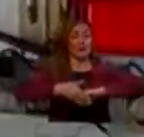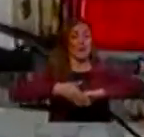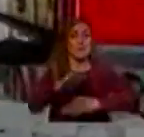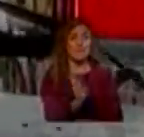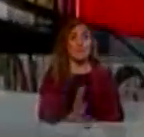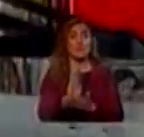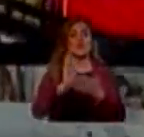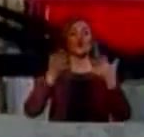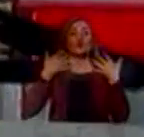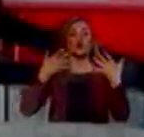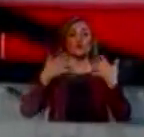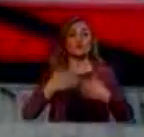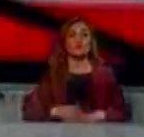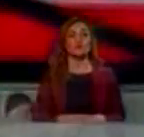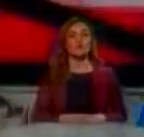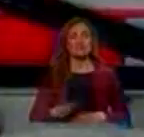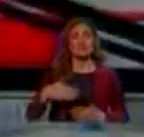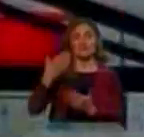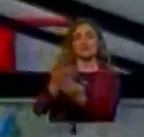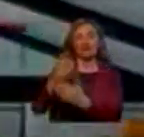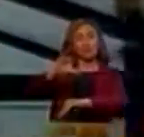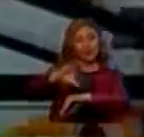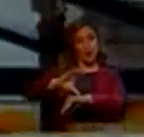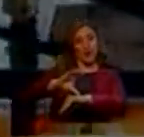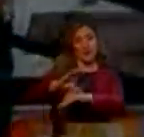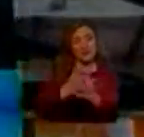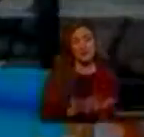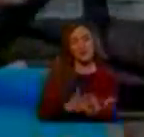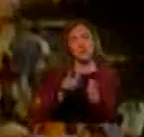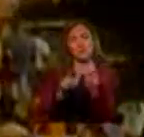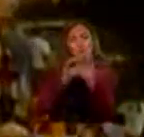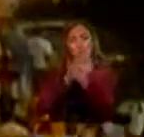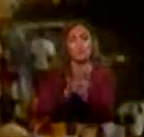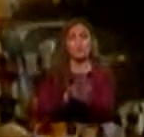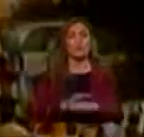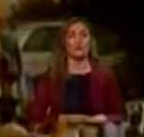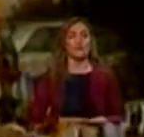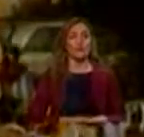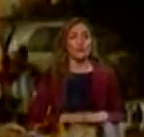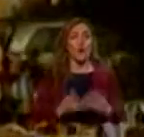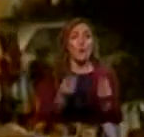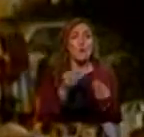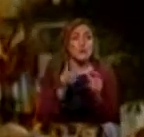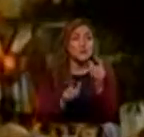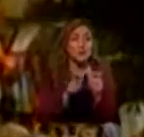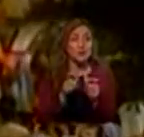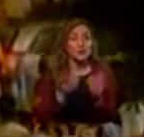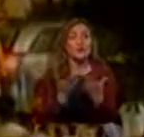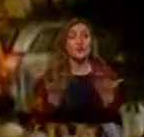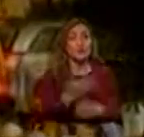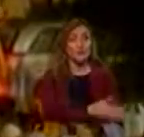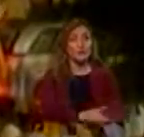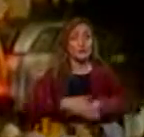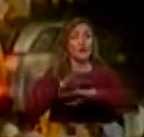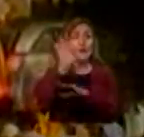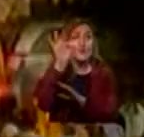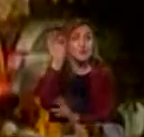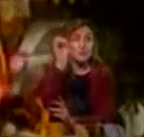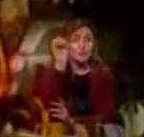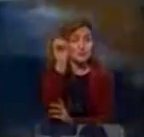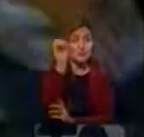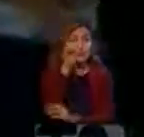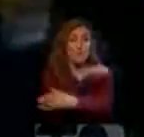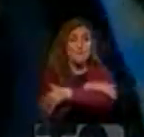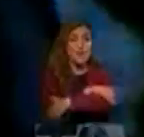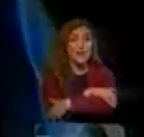suburbio de Guayaquil. Irá al centro, donde lo esperan más de sus simpatizantes. Cientos agolpados en la intersección de la avenida 9 de Octubre y